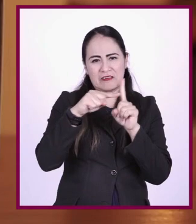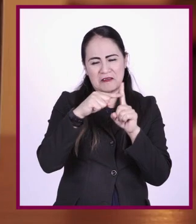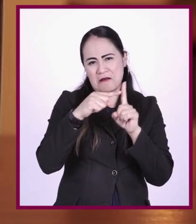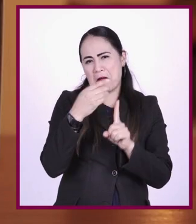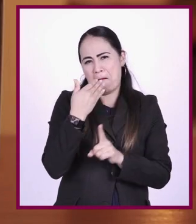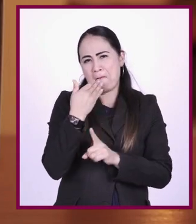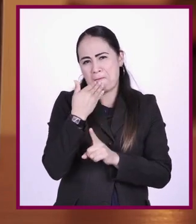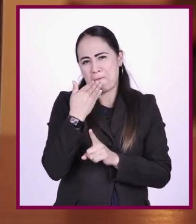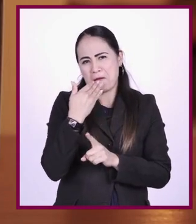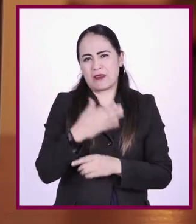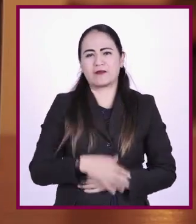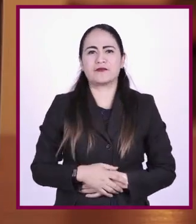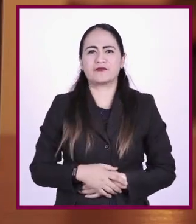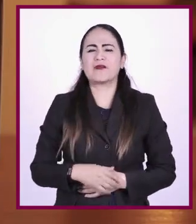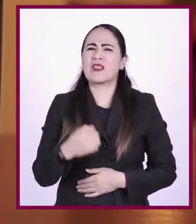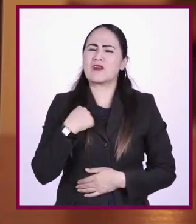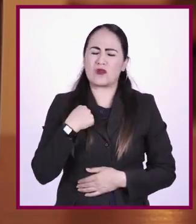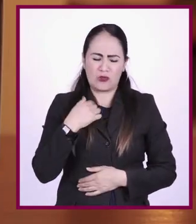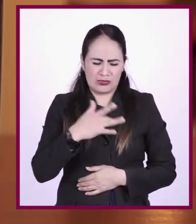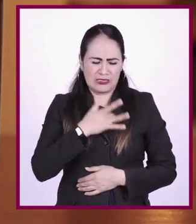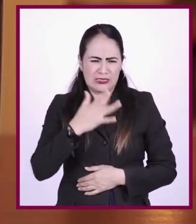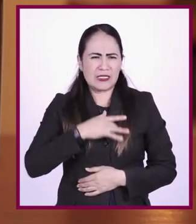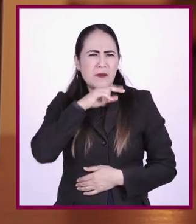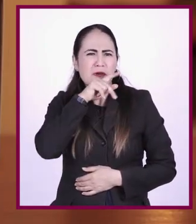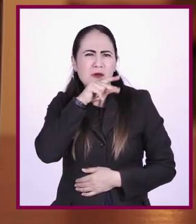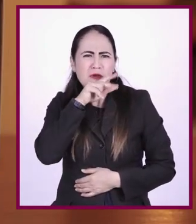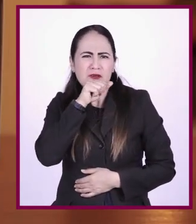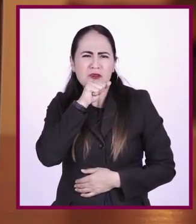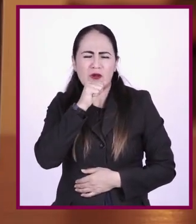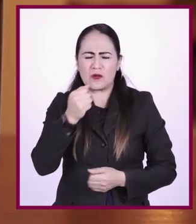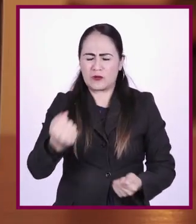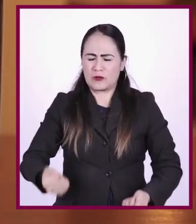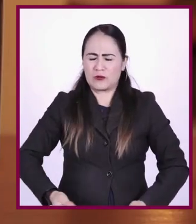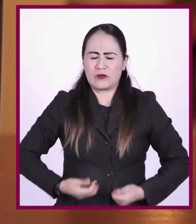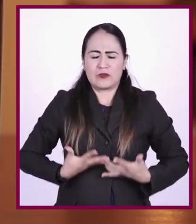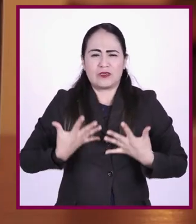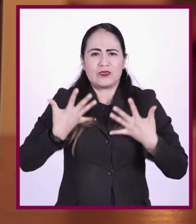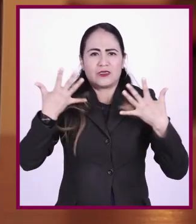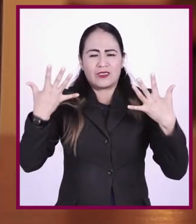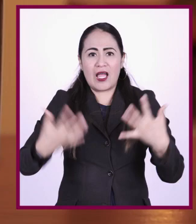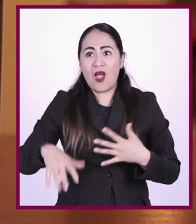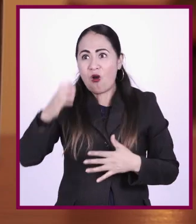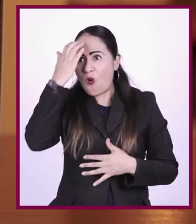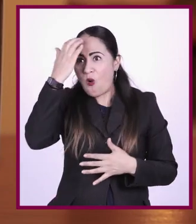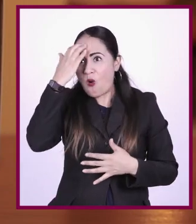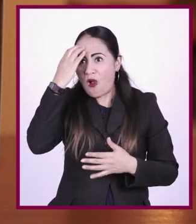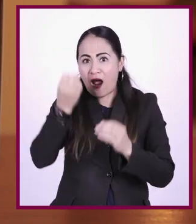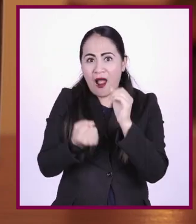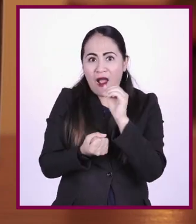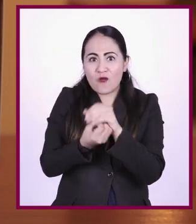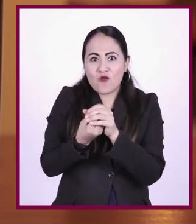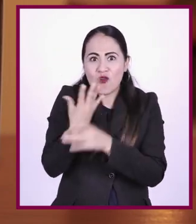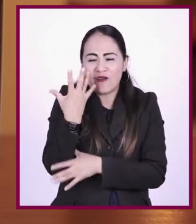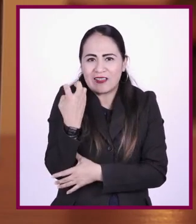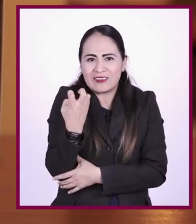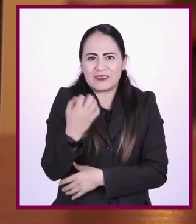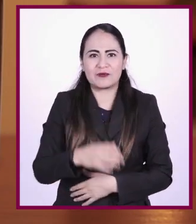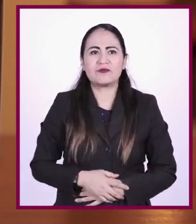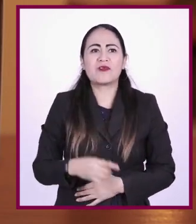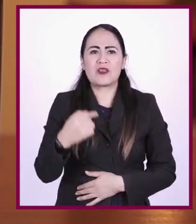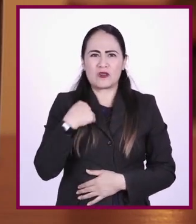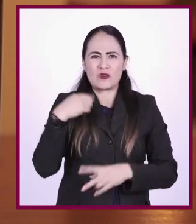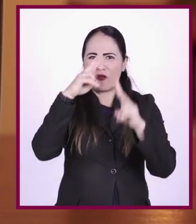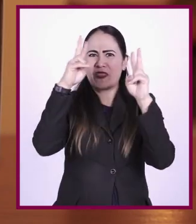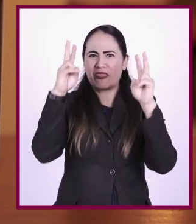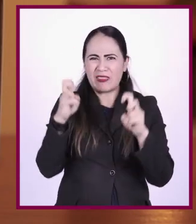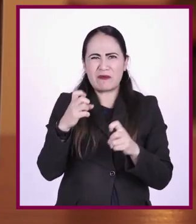nuevo conocimiento. Me pongo nerviosa cuando sé que es un tema que me costará trabajo y cuando no, me da mucha intriga.